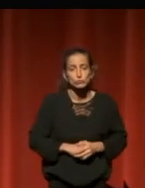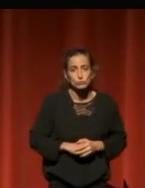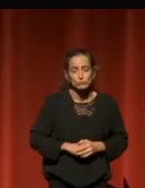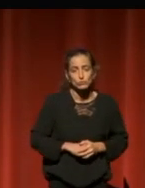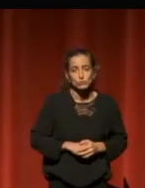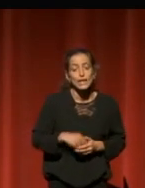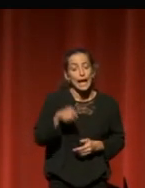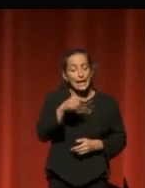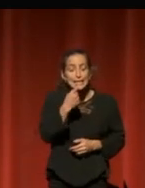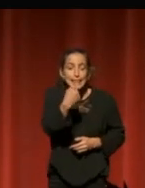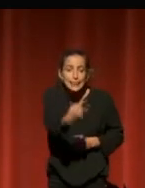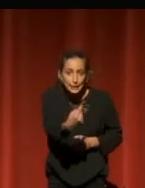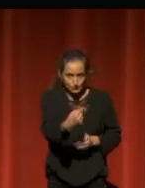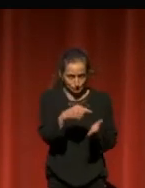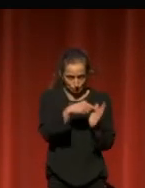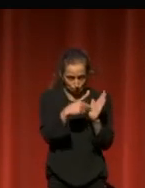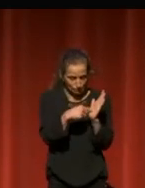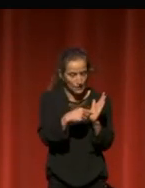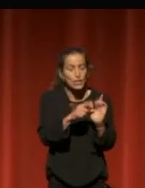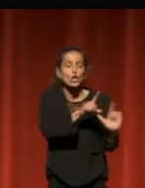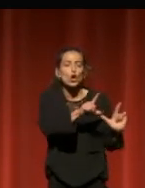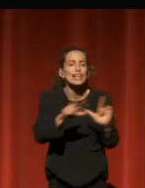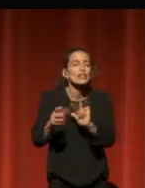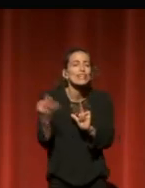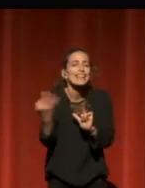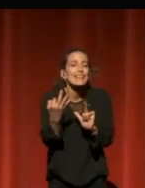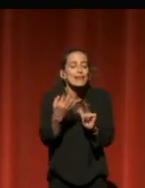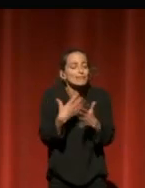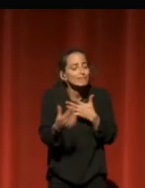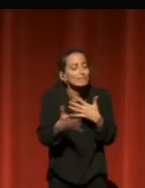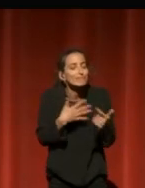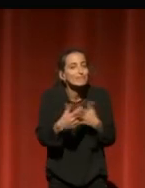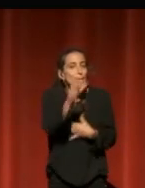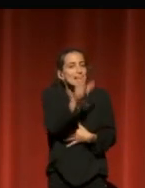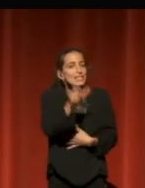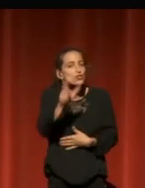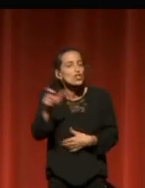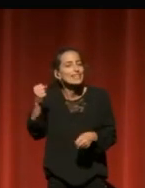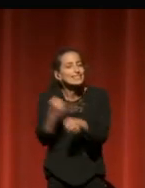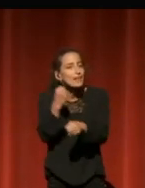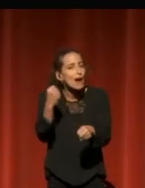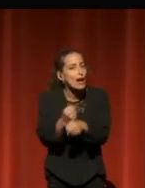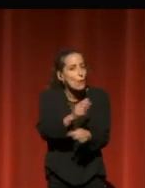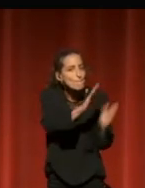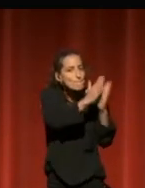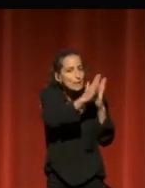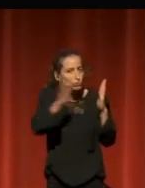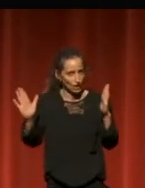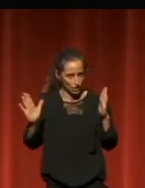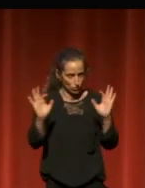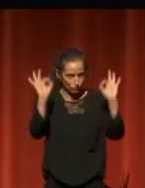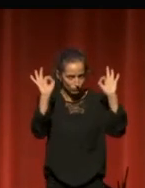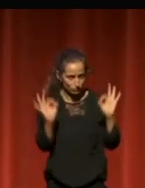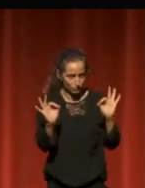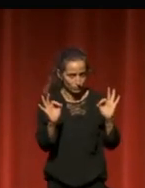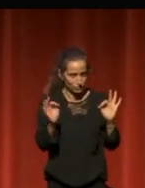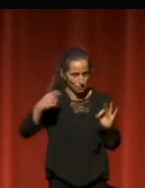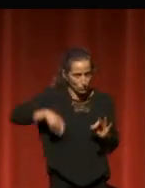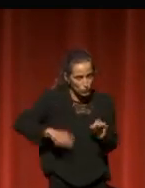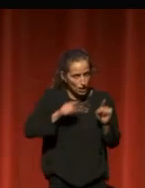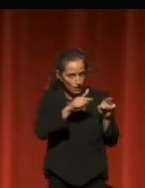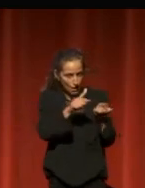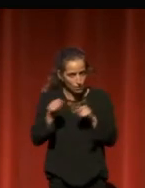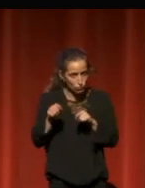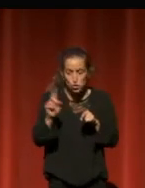que las colecciones han de desarrollarlas los bibliotecarios y el profesional bibliotecario, sin